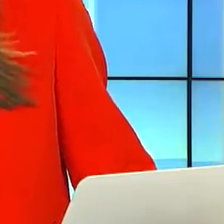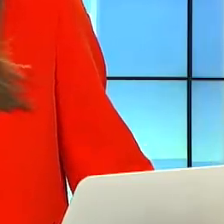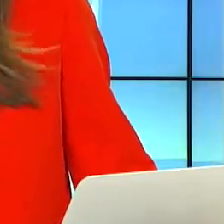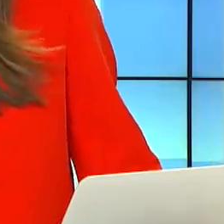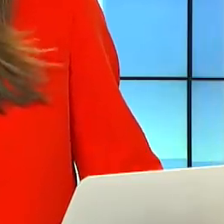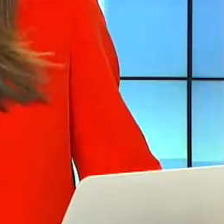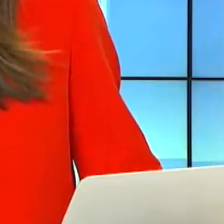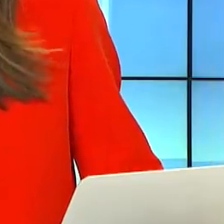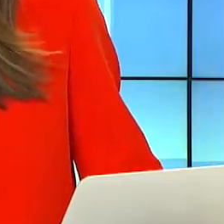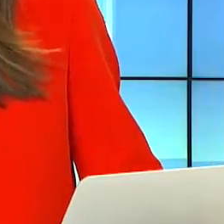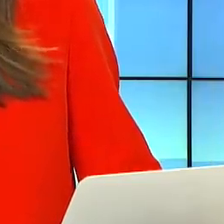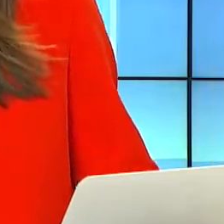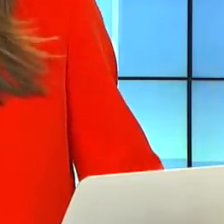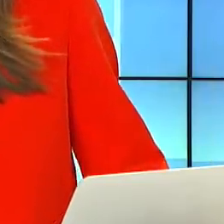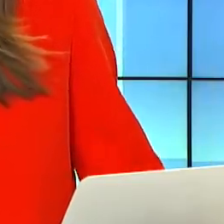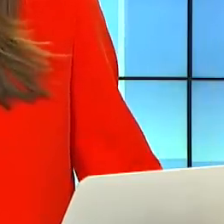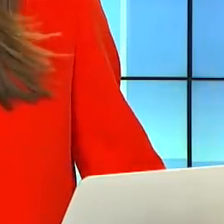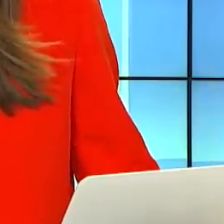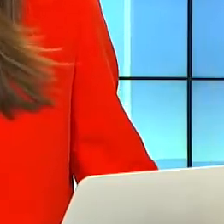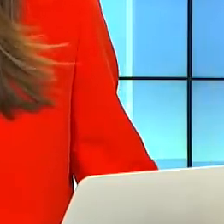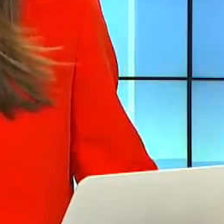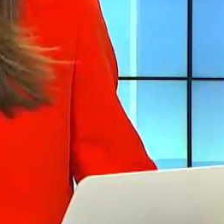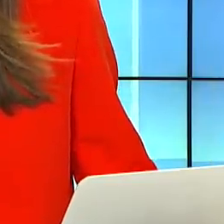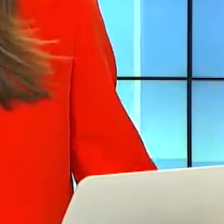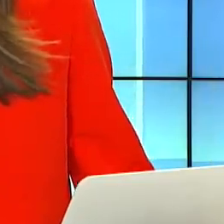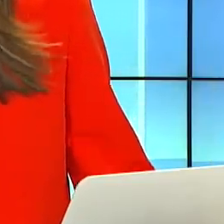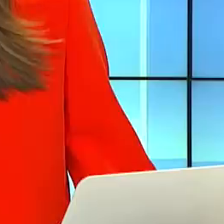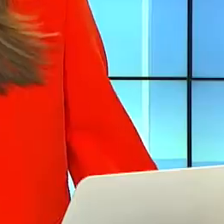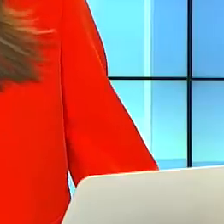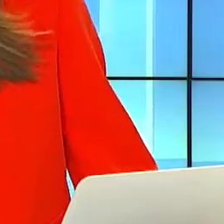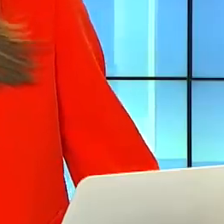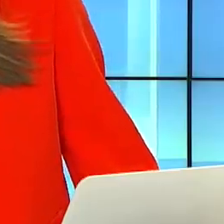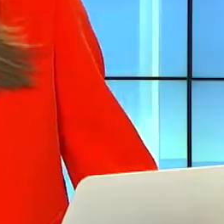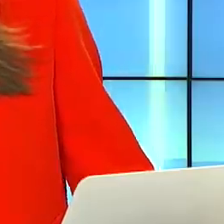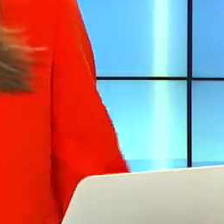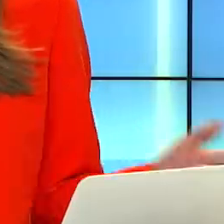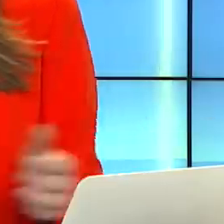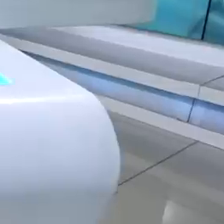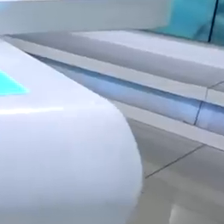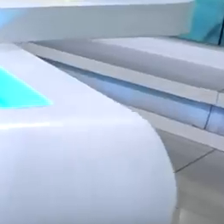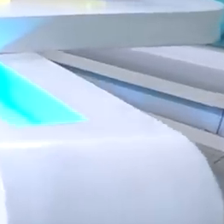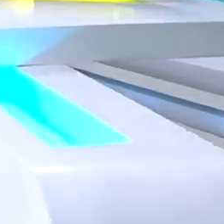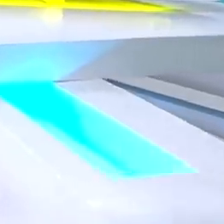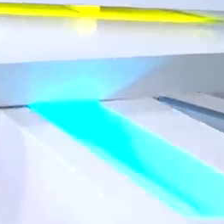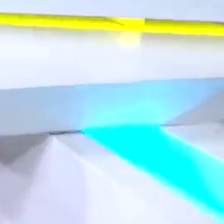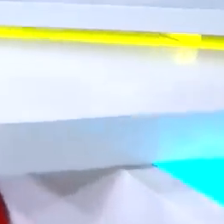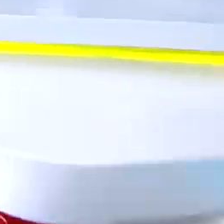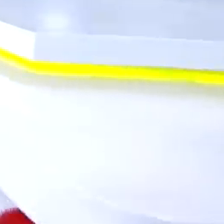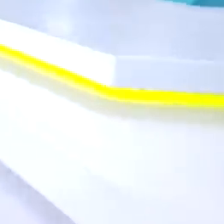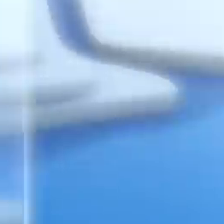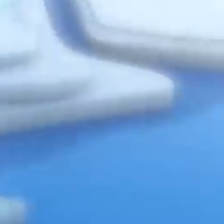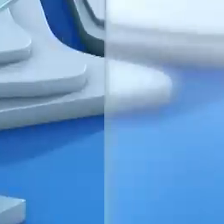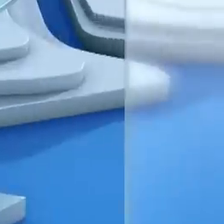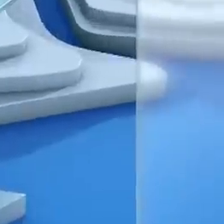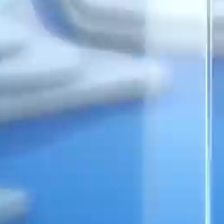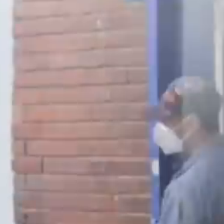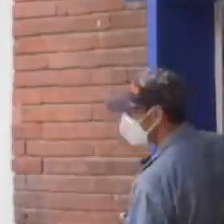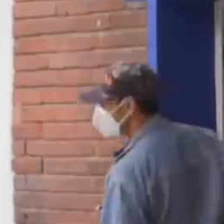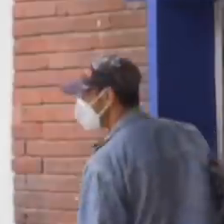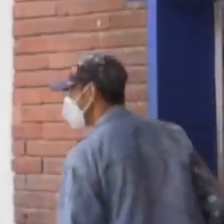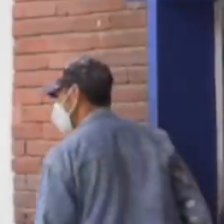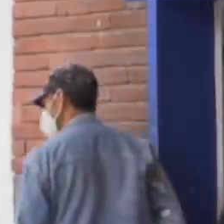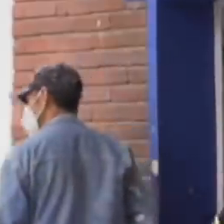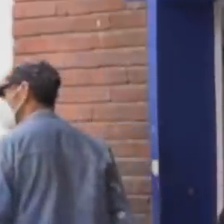Clínica Samaritana para conocer cuál es el día a día de este grupo de hombres y mujeres. Luisa, muy buenas tardes.